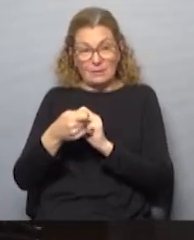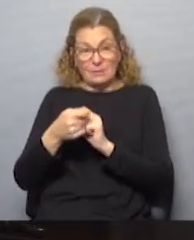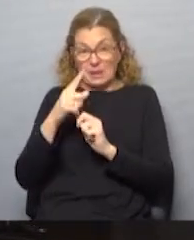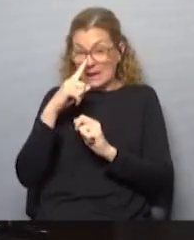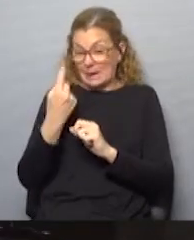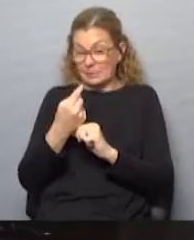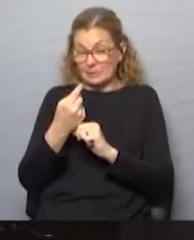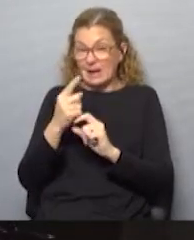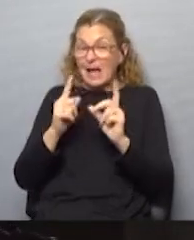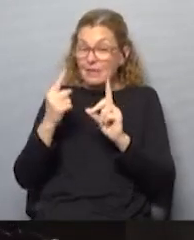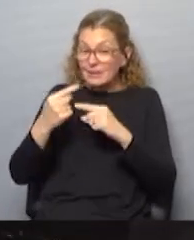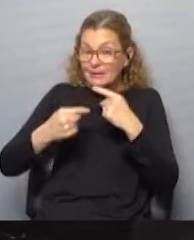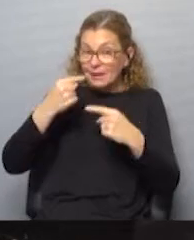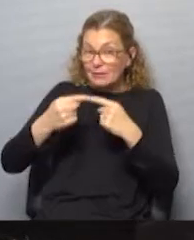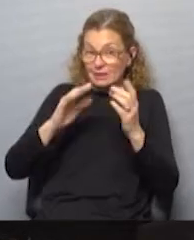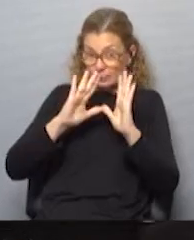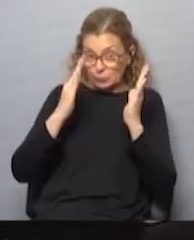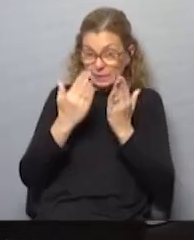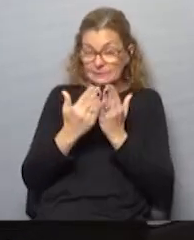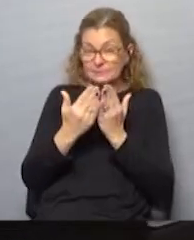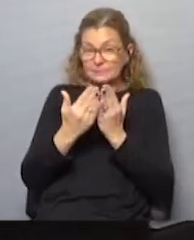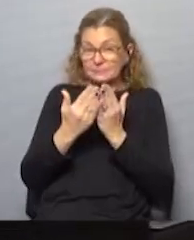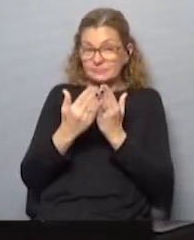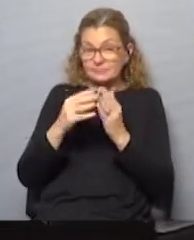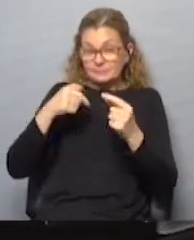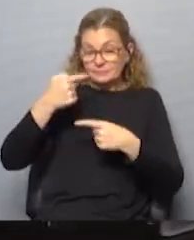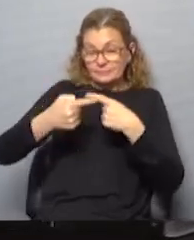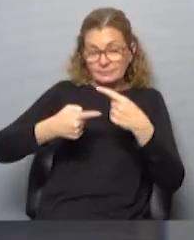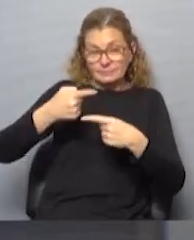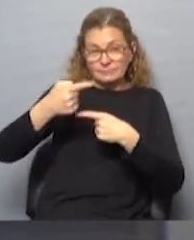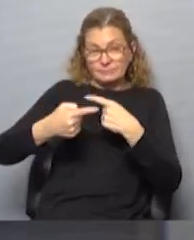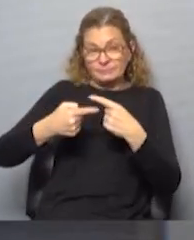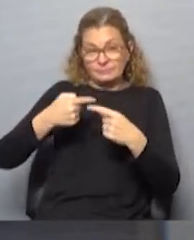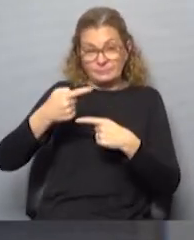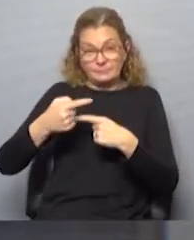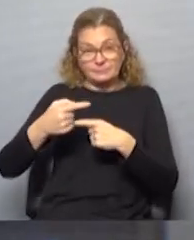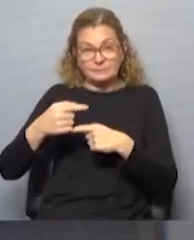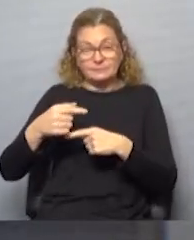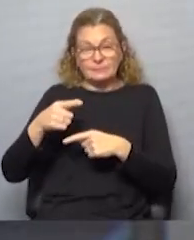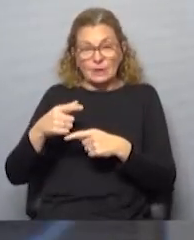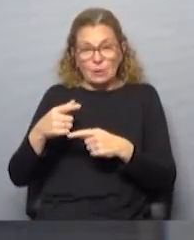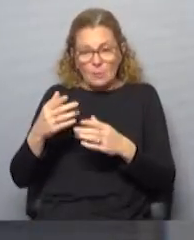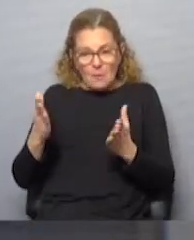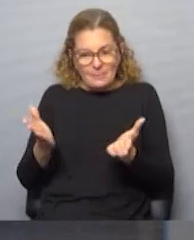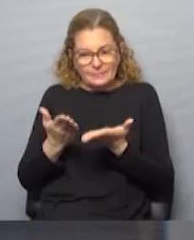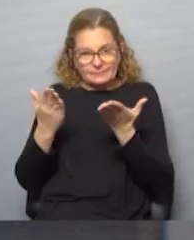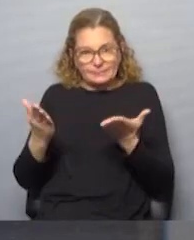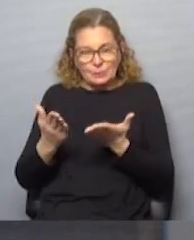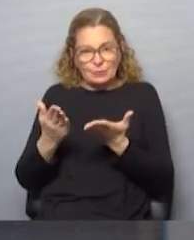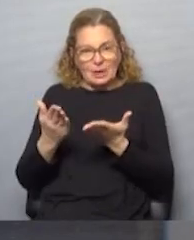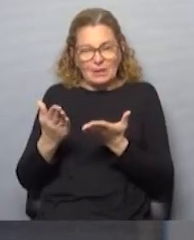rápido que cada vez a nivel mundial no o sea que cada vez descansa más y se nutre más de